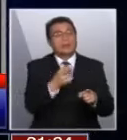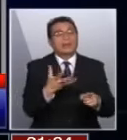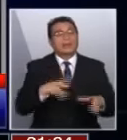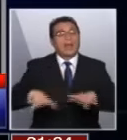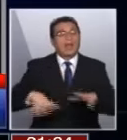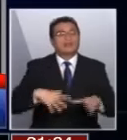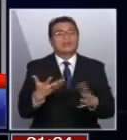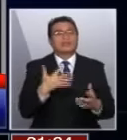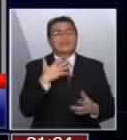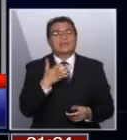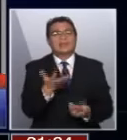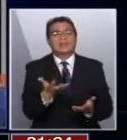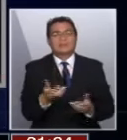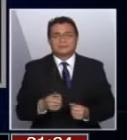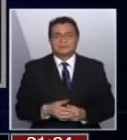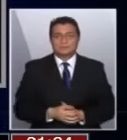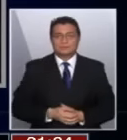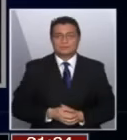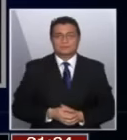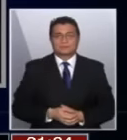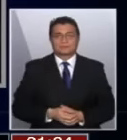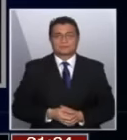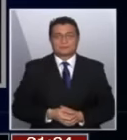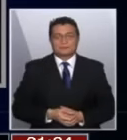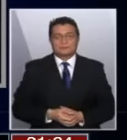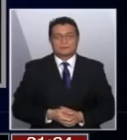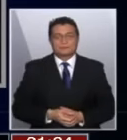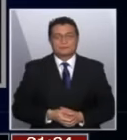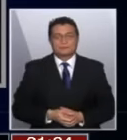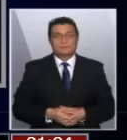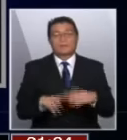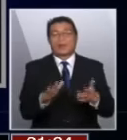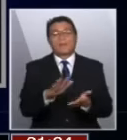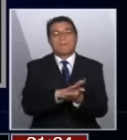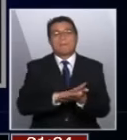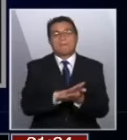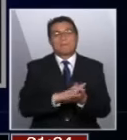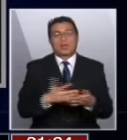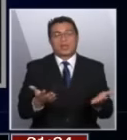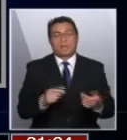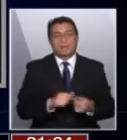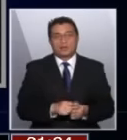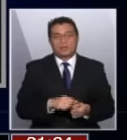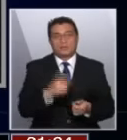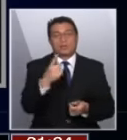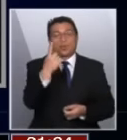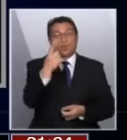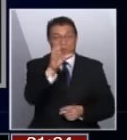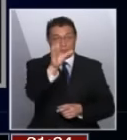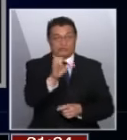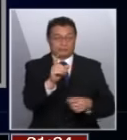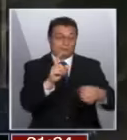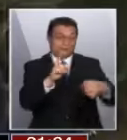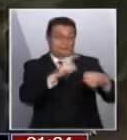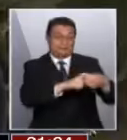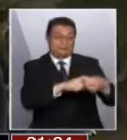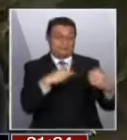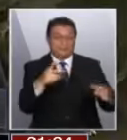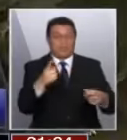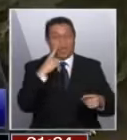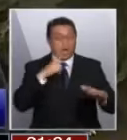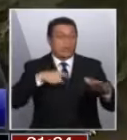deberían Traducir por ejemplo por ejemplo cuando algún militante esté